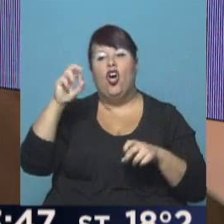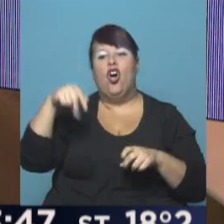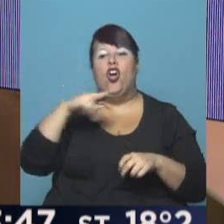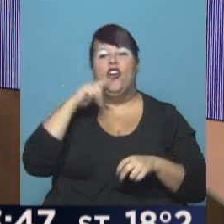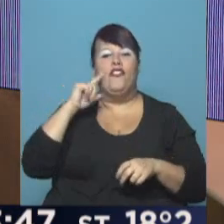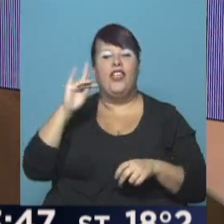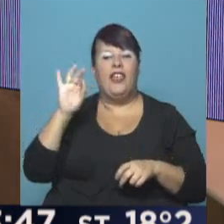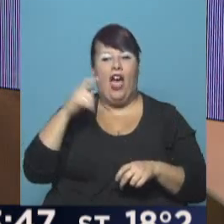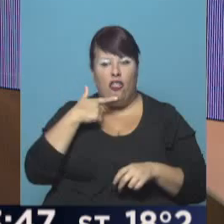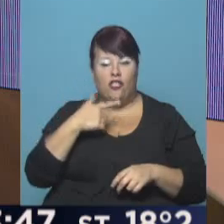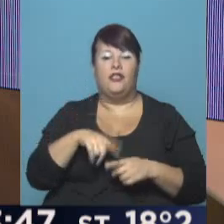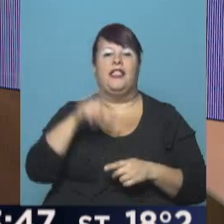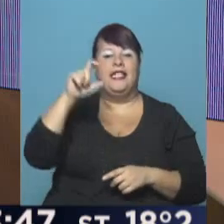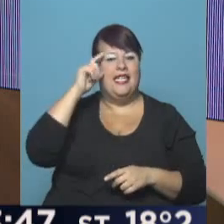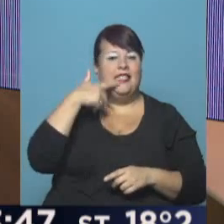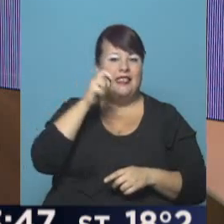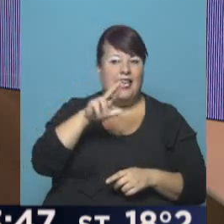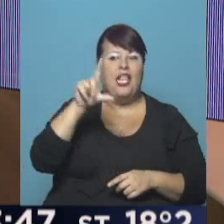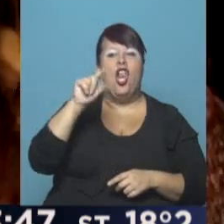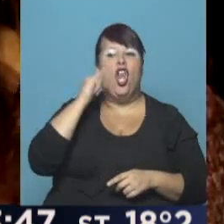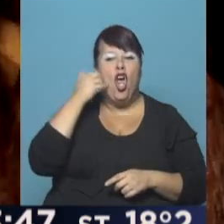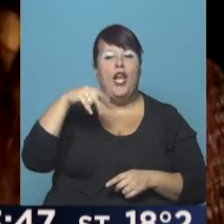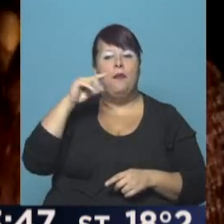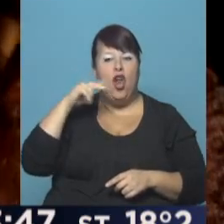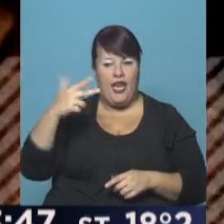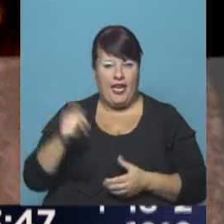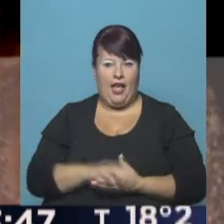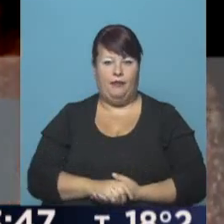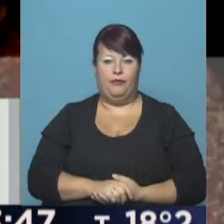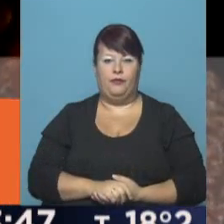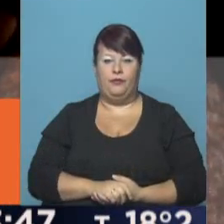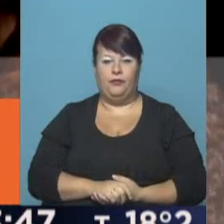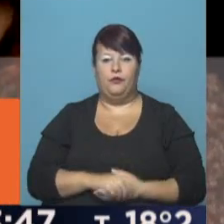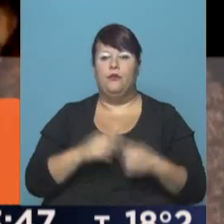Allí estarán Chico César y Loli Molina.